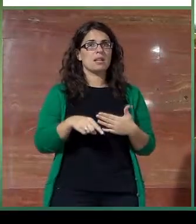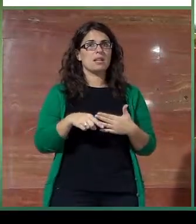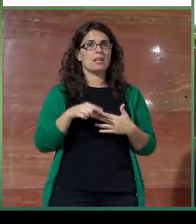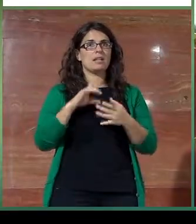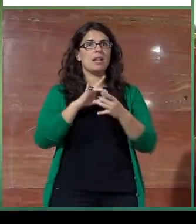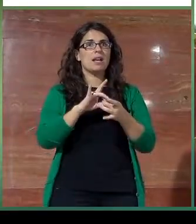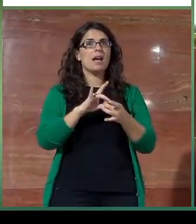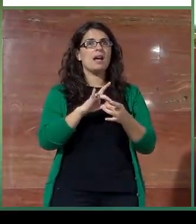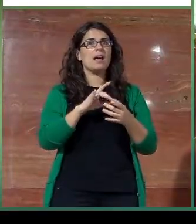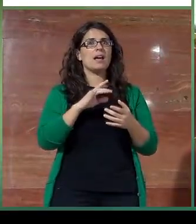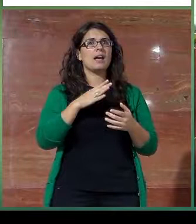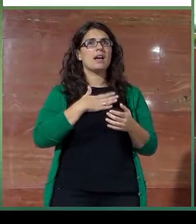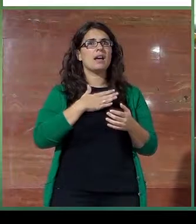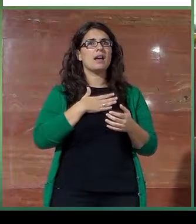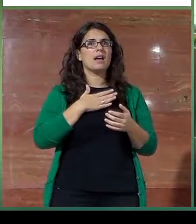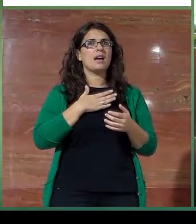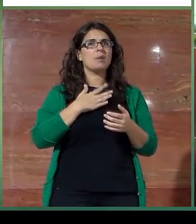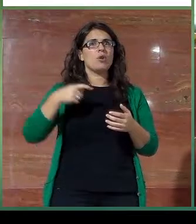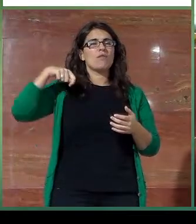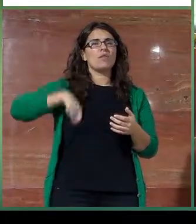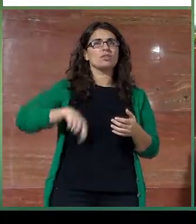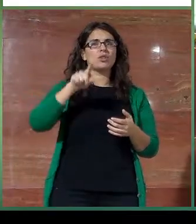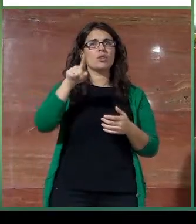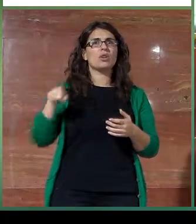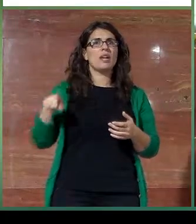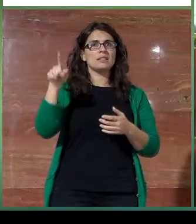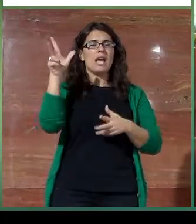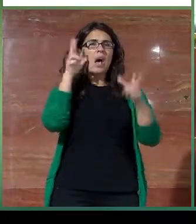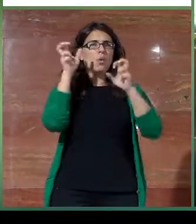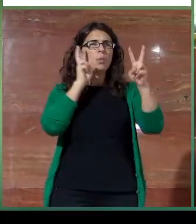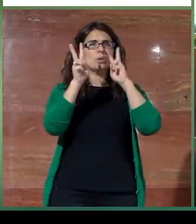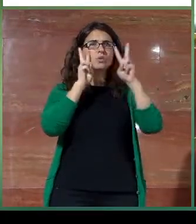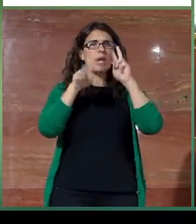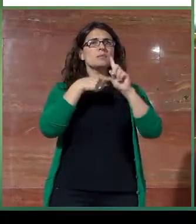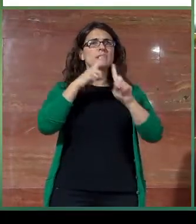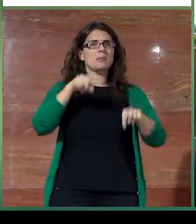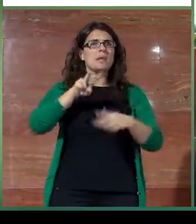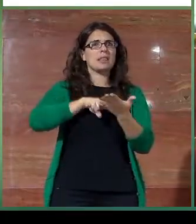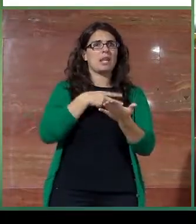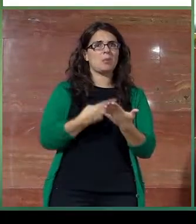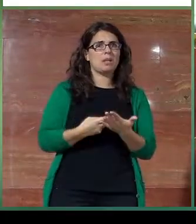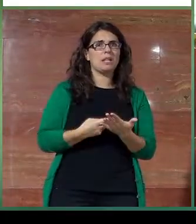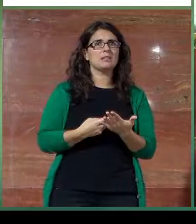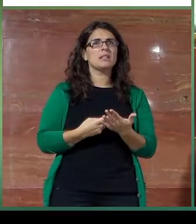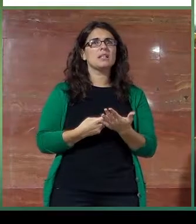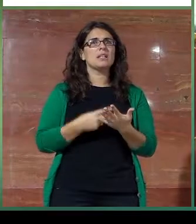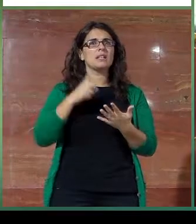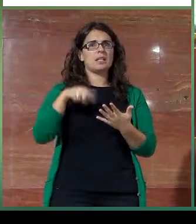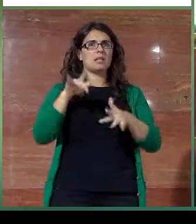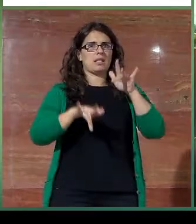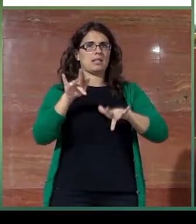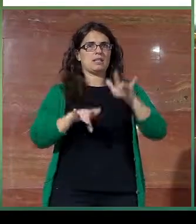evento. Incluso a los profesionales de audiovisuales que están aquí, a los intérpretes y a